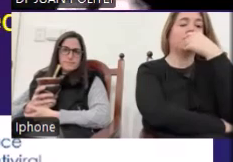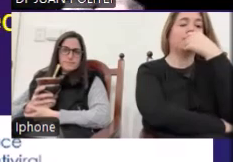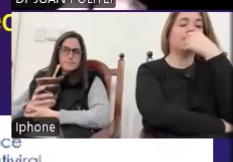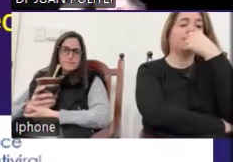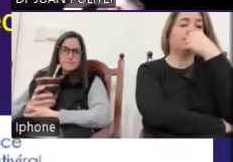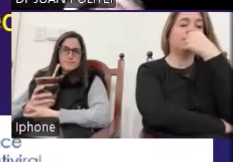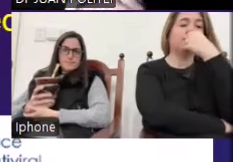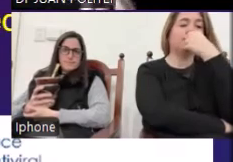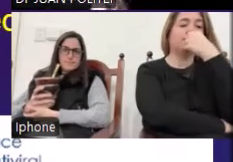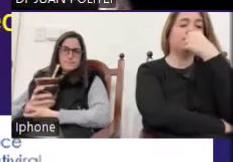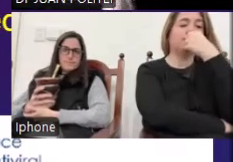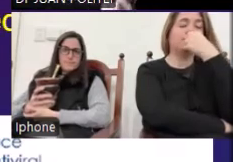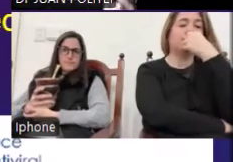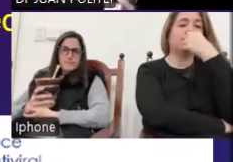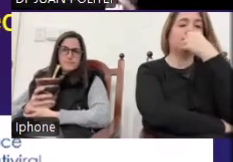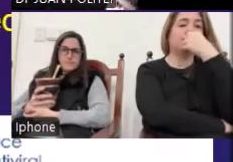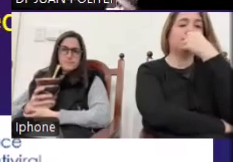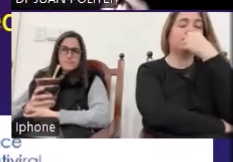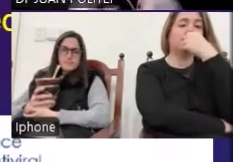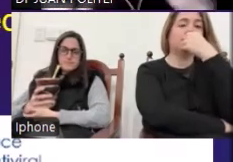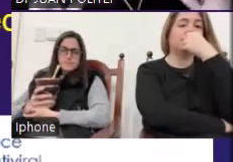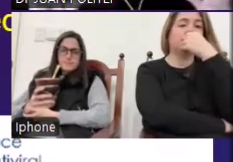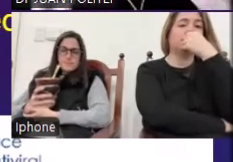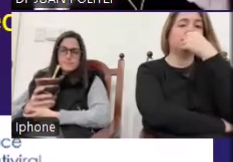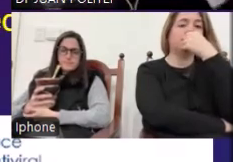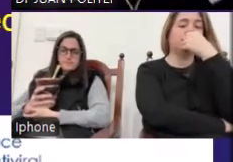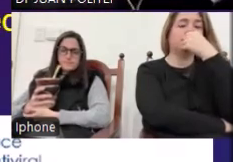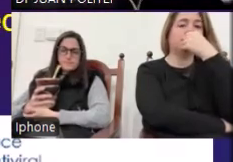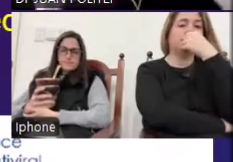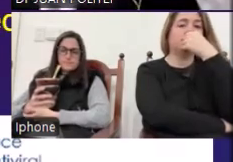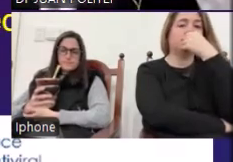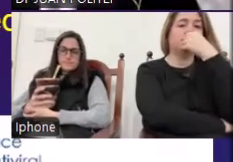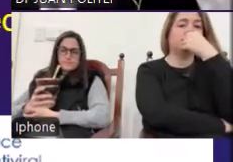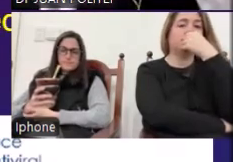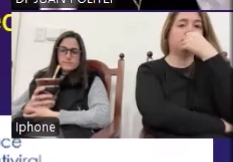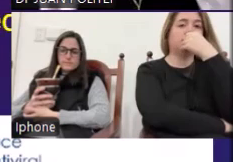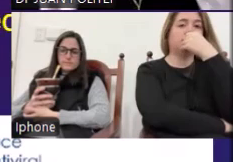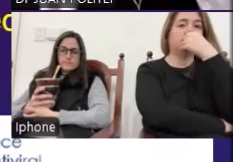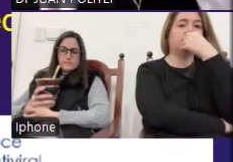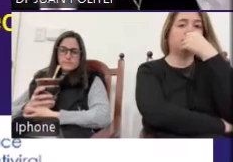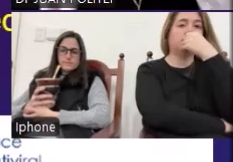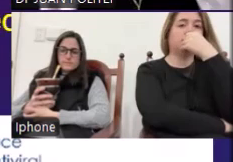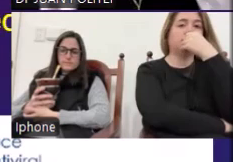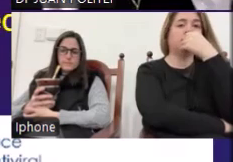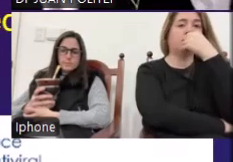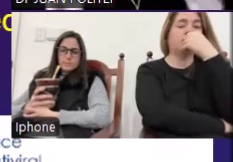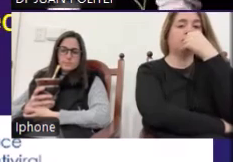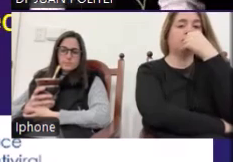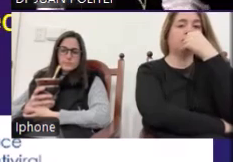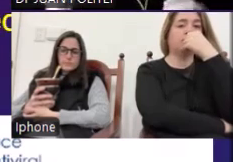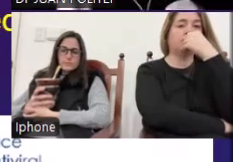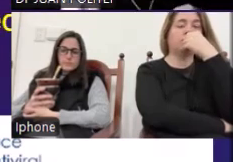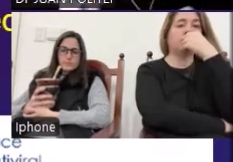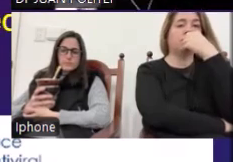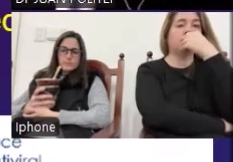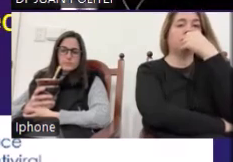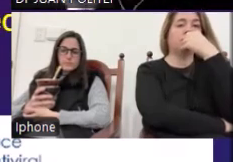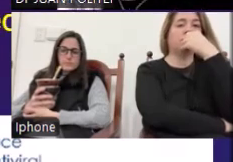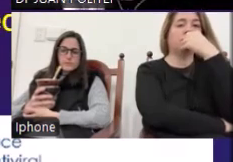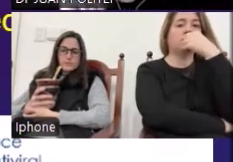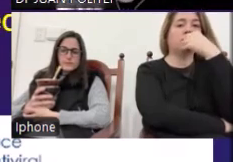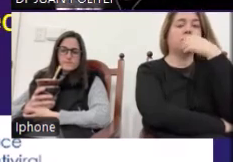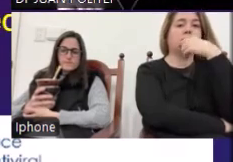a las células que dentro de la sangre se encontraban las células madre, se les metía